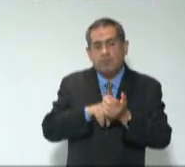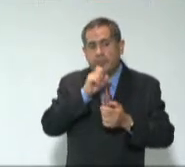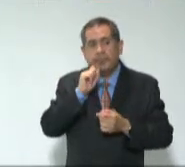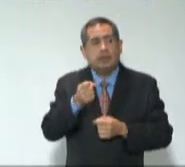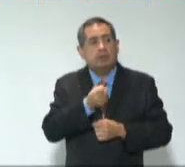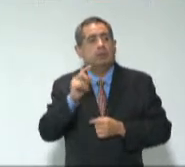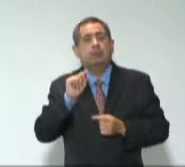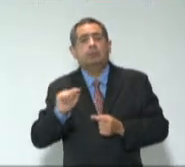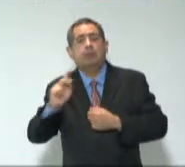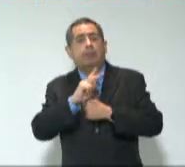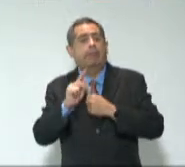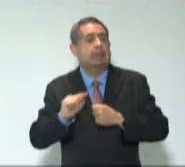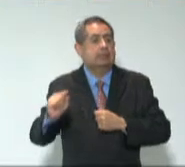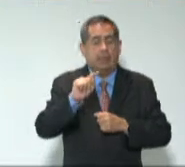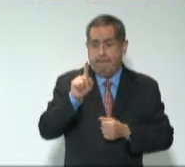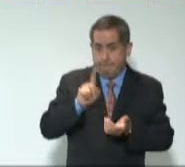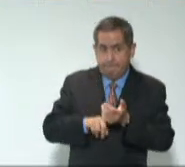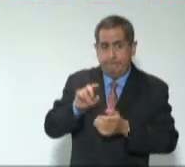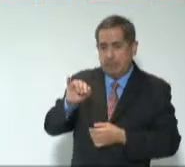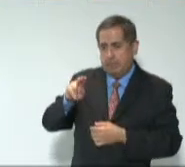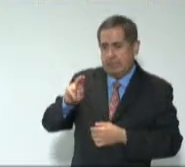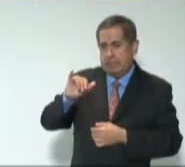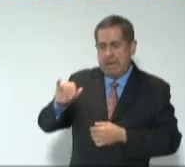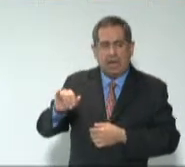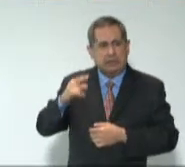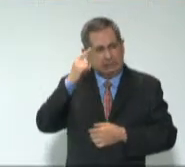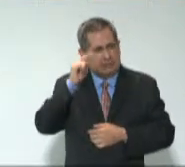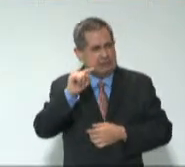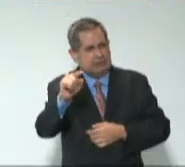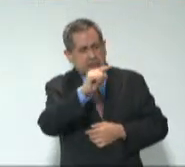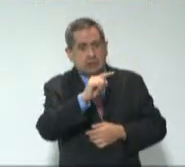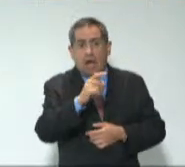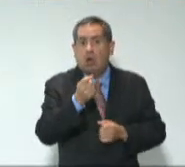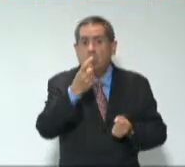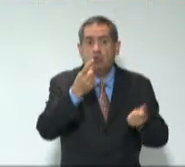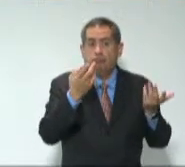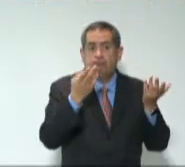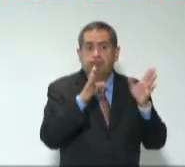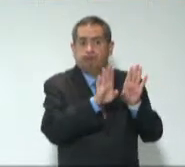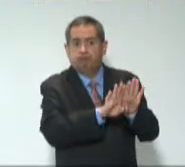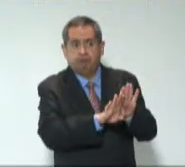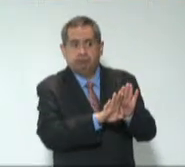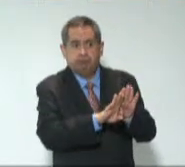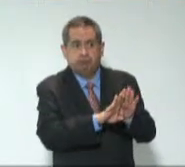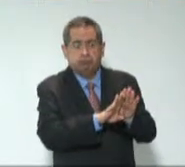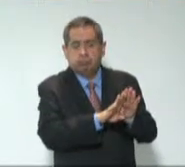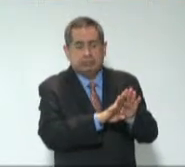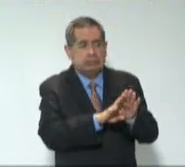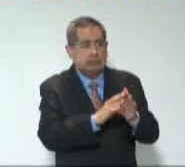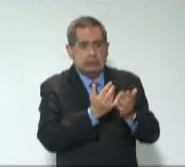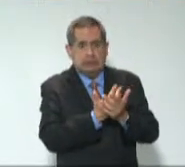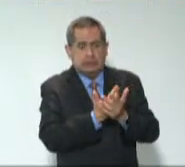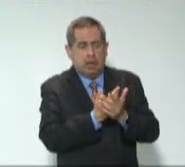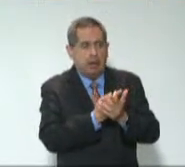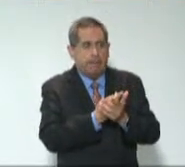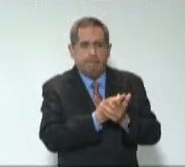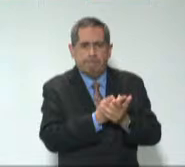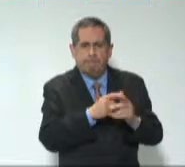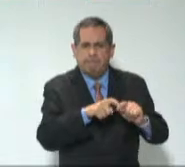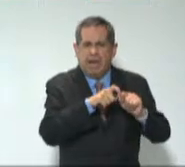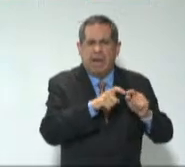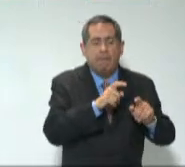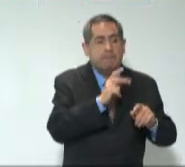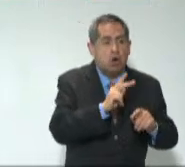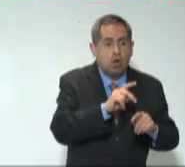algunas partes del país incluido el inay aunque después se levantaron hubo suspensión de términos pero también porque la información que se requería la